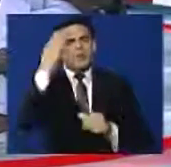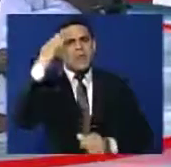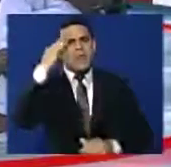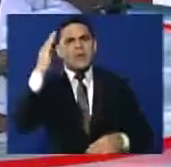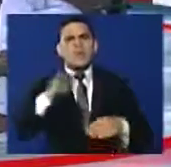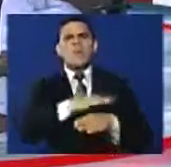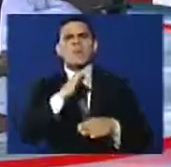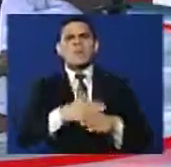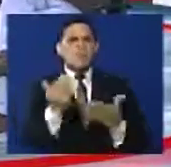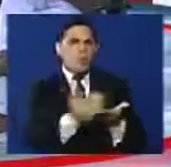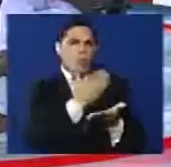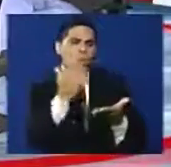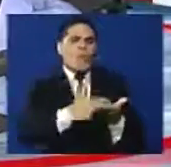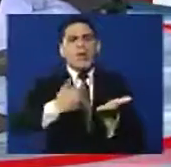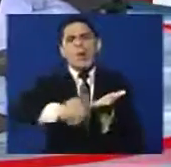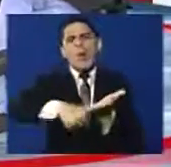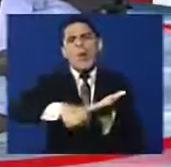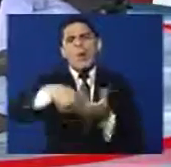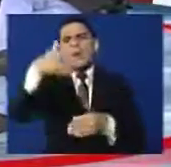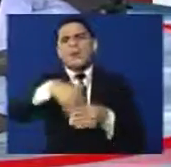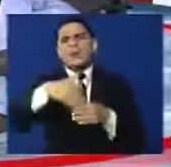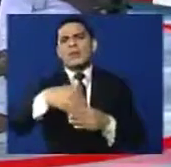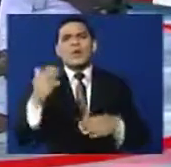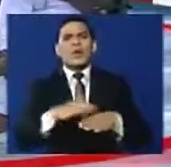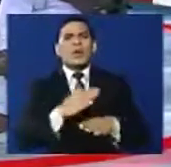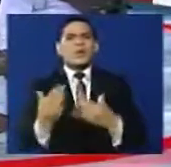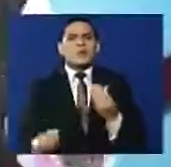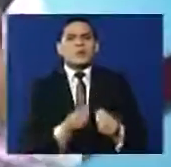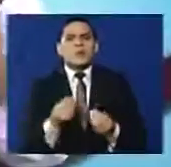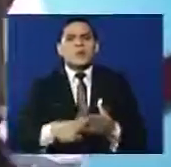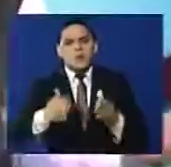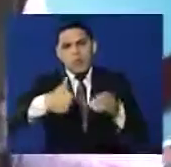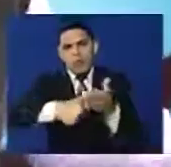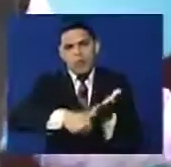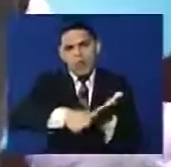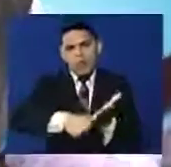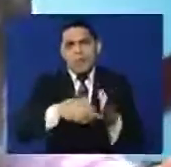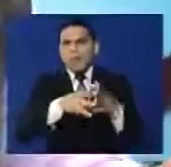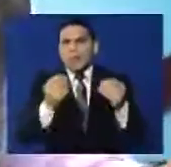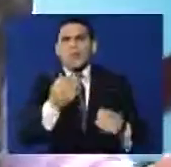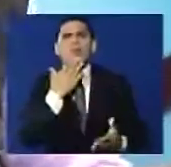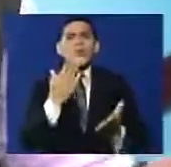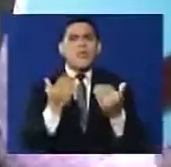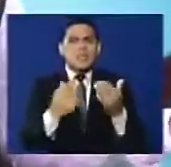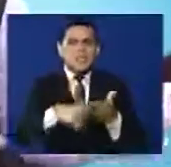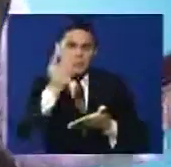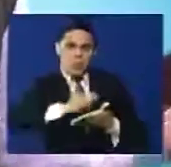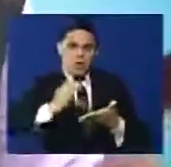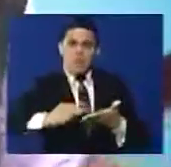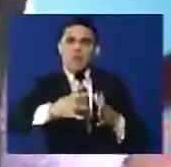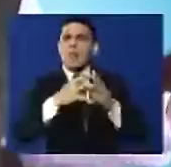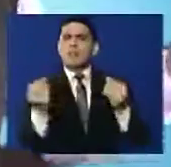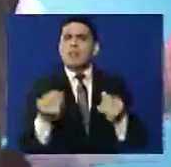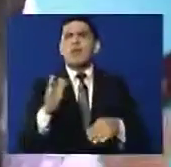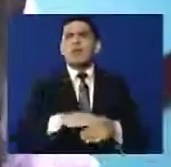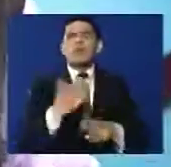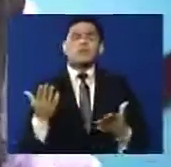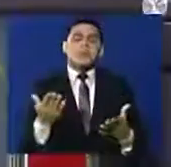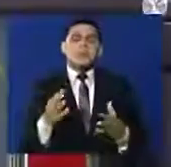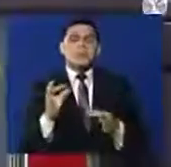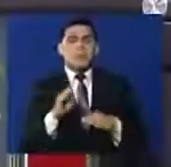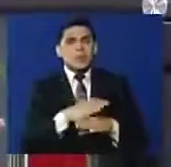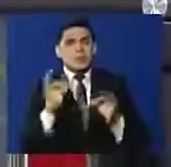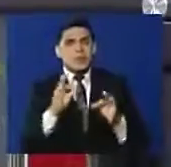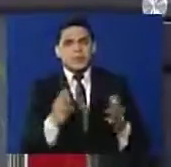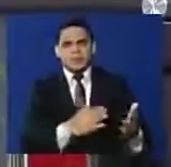qué pasaba con esos cuadernos electorales, con las huellas, con el captahuellas, con todas esas cosas que se pidieron, con la firma, con todo. Pero ahora, eso no pasó.